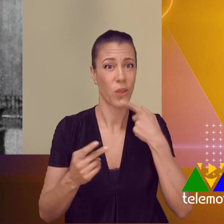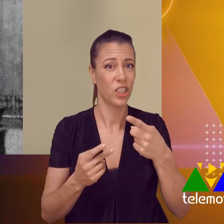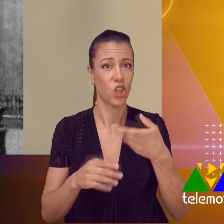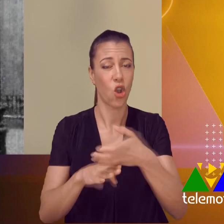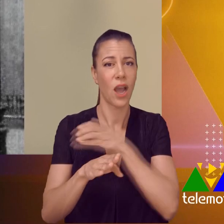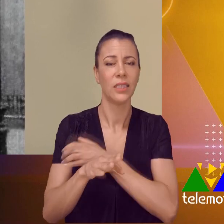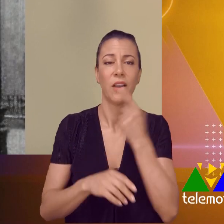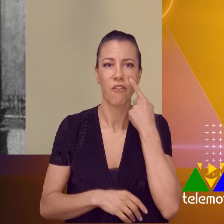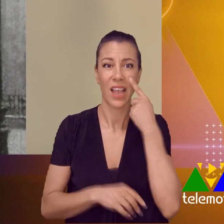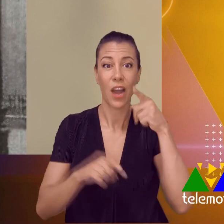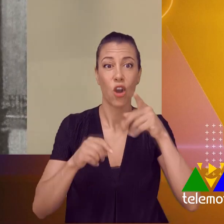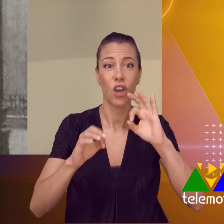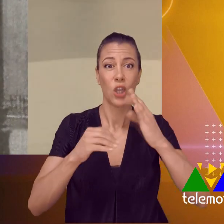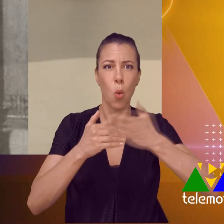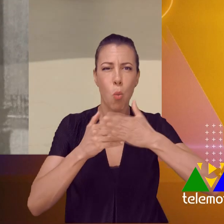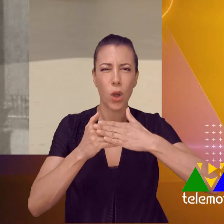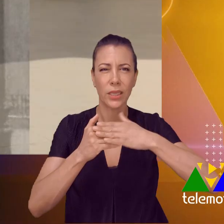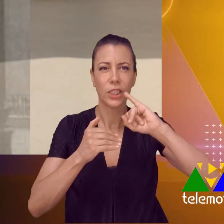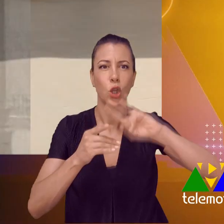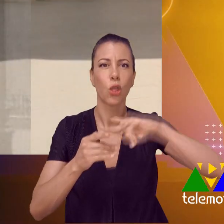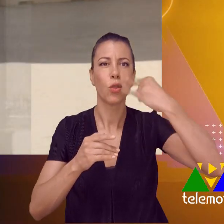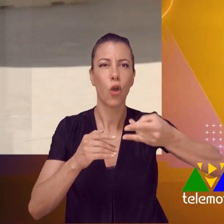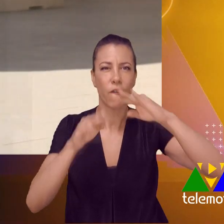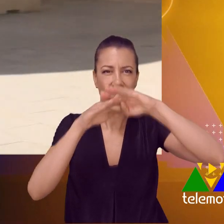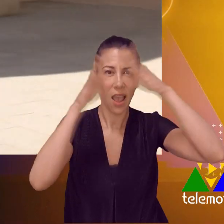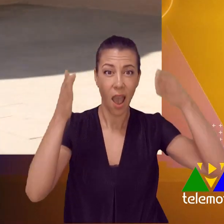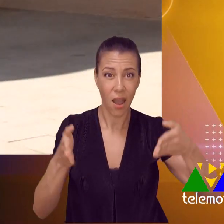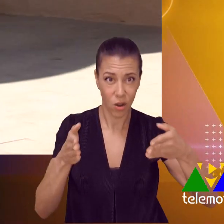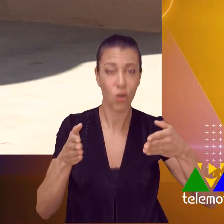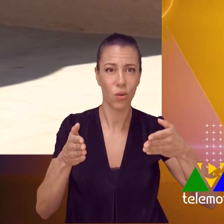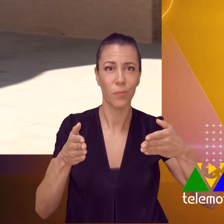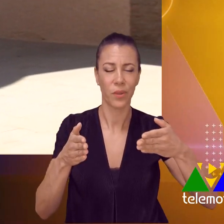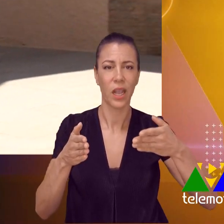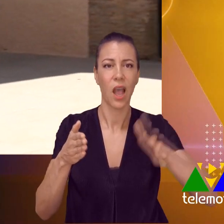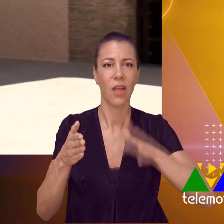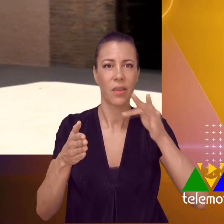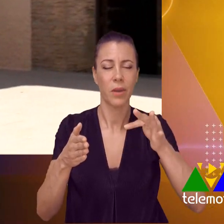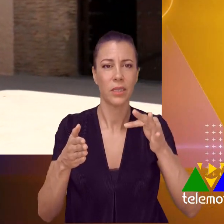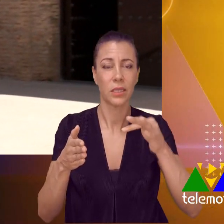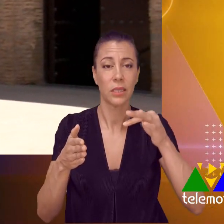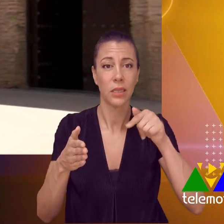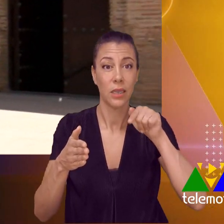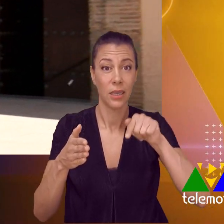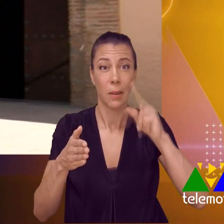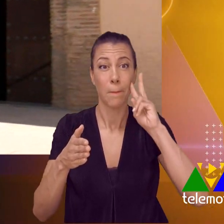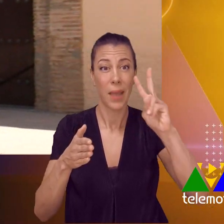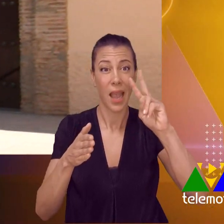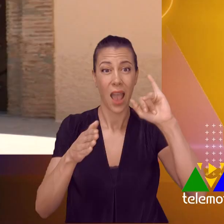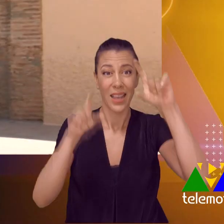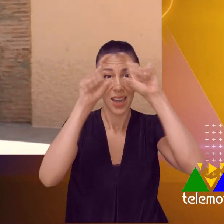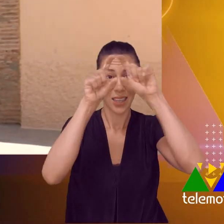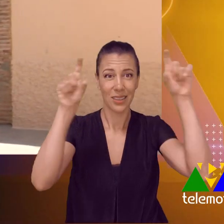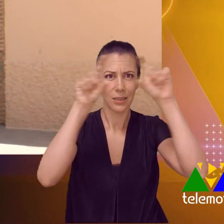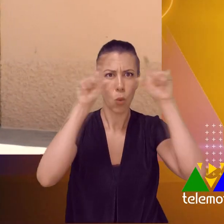la puerta es una puerta bocinada de doble arco, de ladrillería, incluso pues en ese rectángulo superior